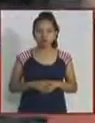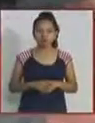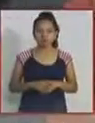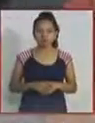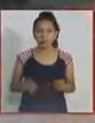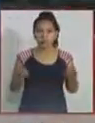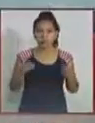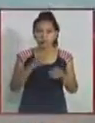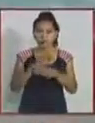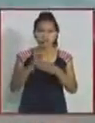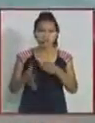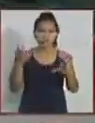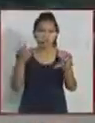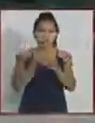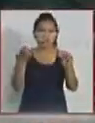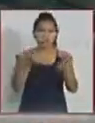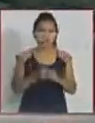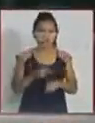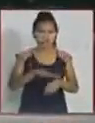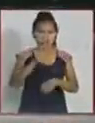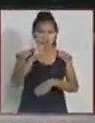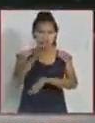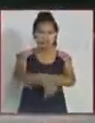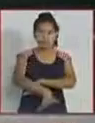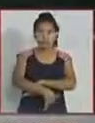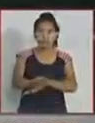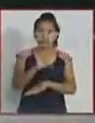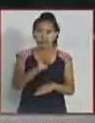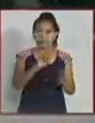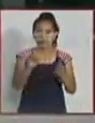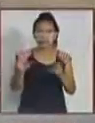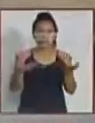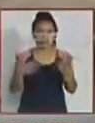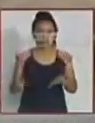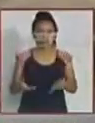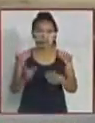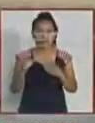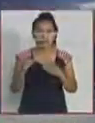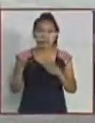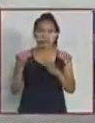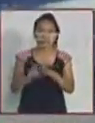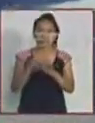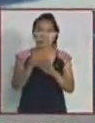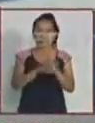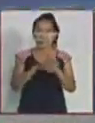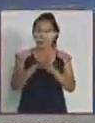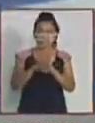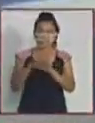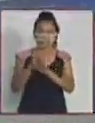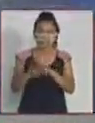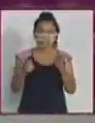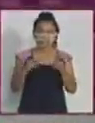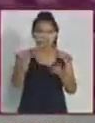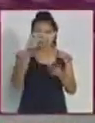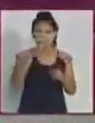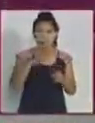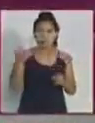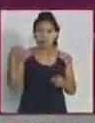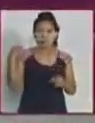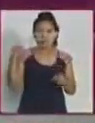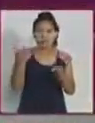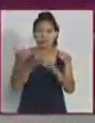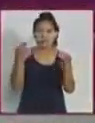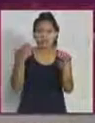Luego del hecho de tránsito en Villa Victoria que dejó 7 personas fallecidas, surgen estos videos donde aparentemente el conductor del micro